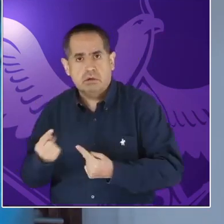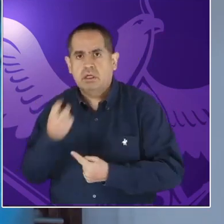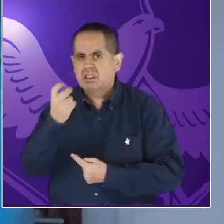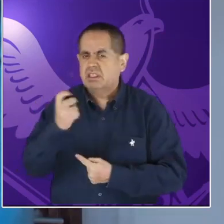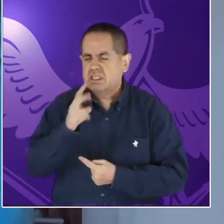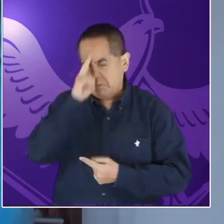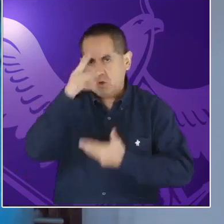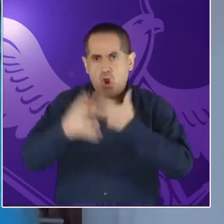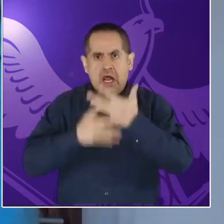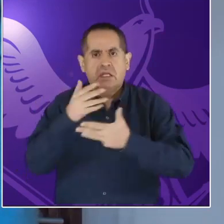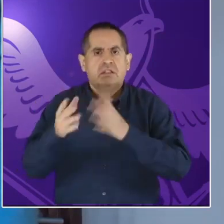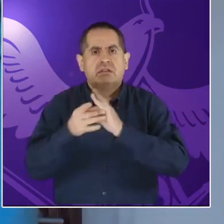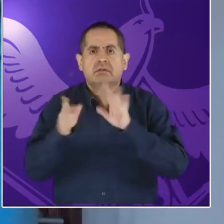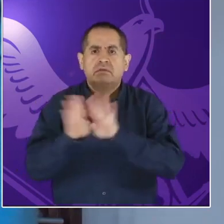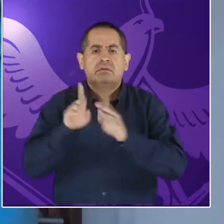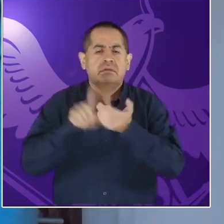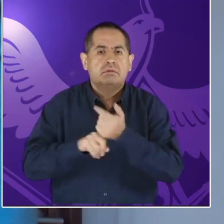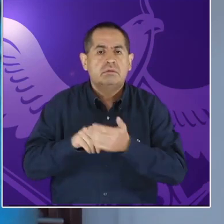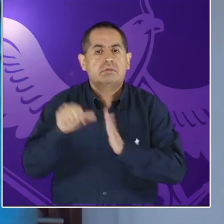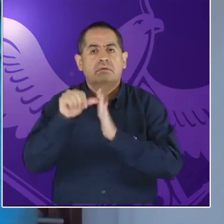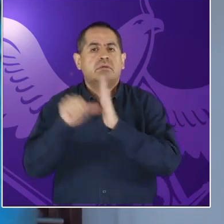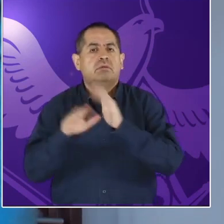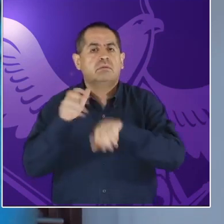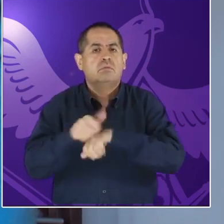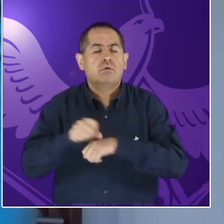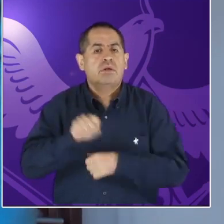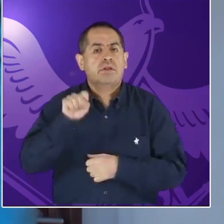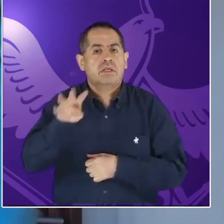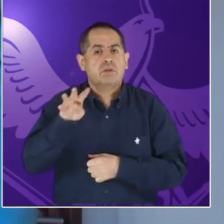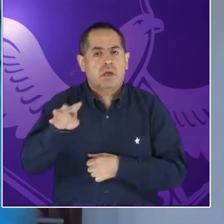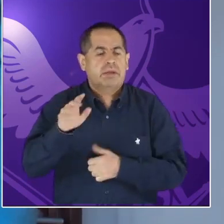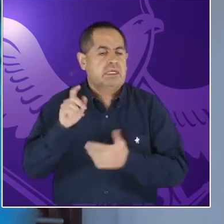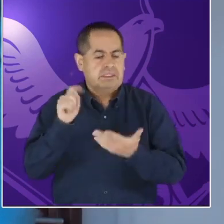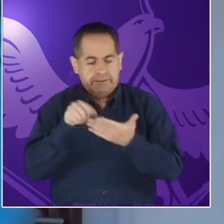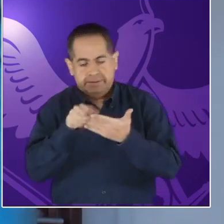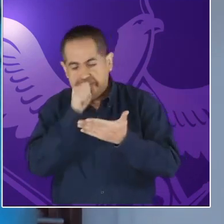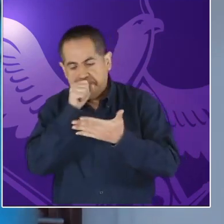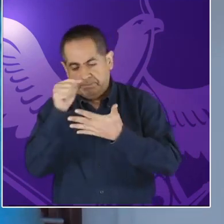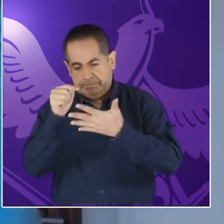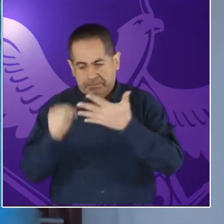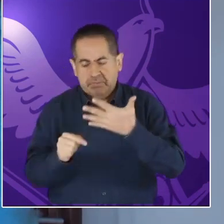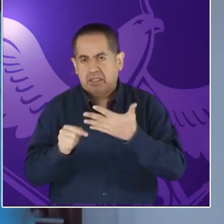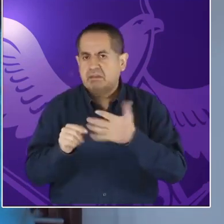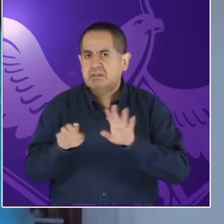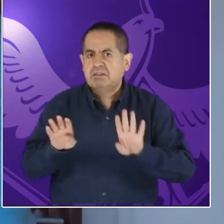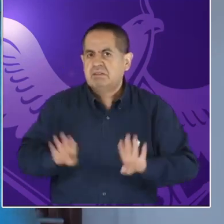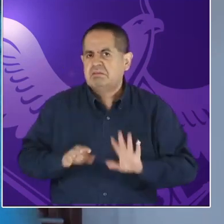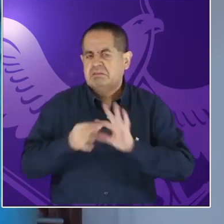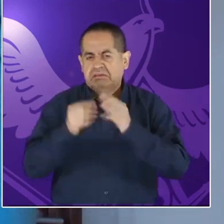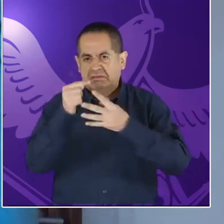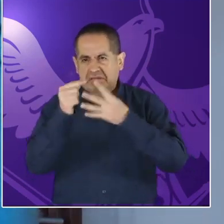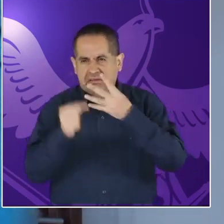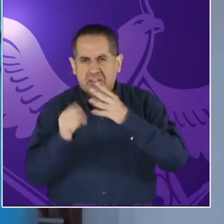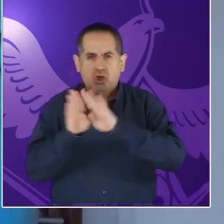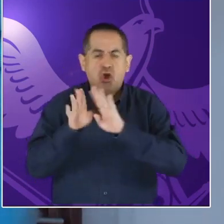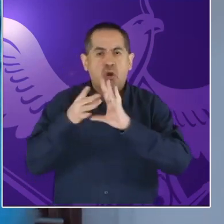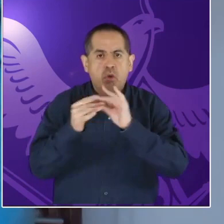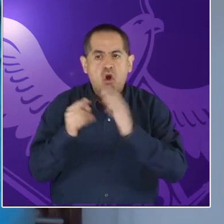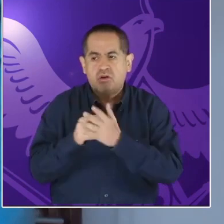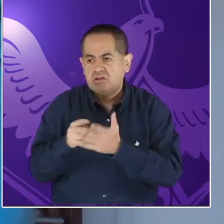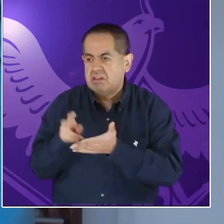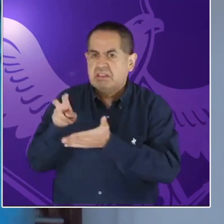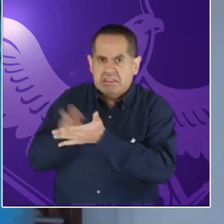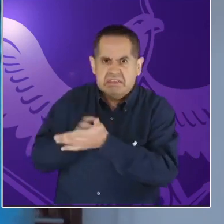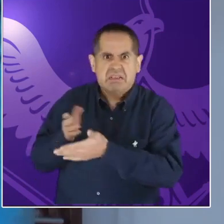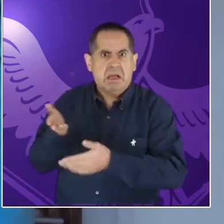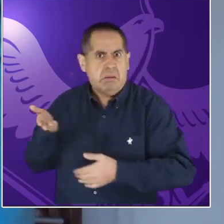constituyen violencia. Este artículo 19 reconoce, entre otras diversas tipologías de la violencia, los actos de